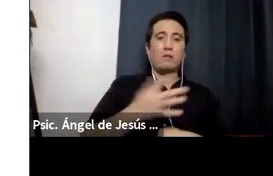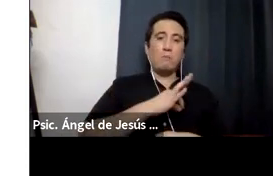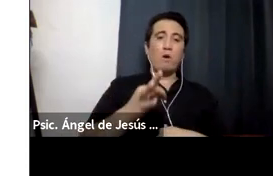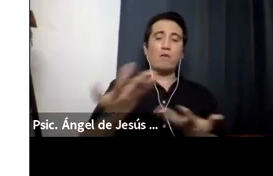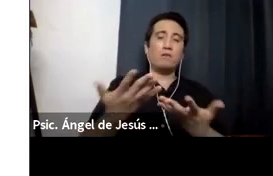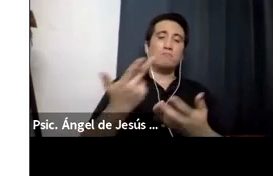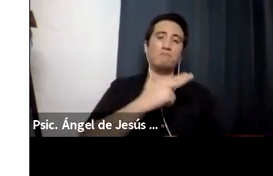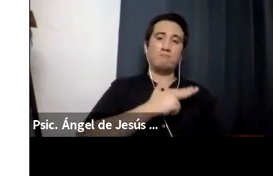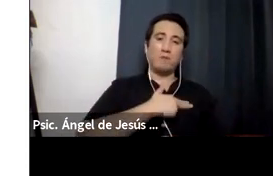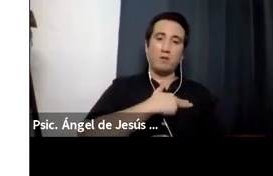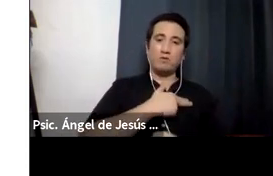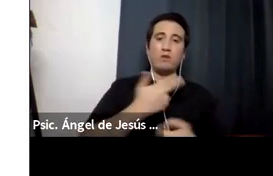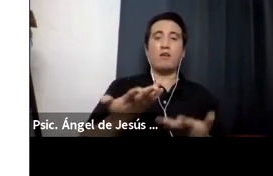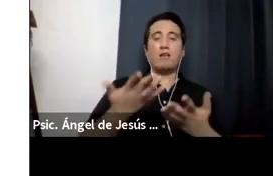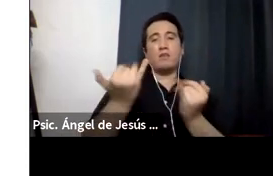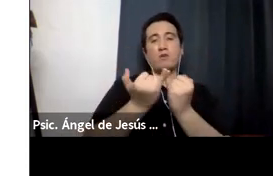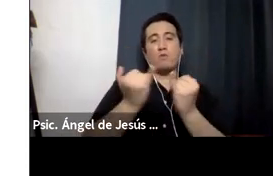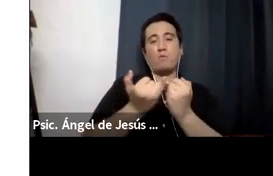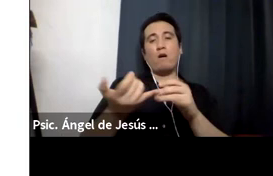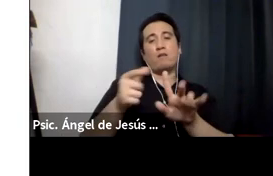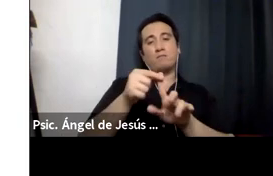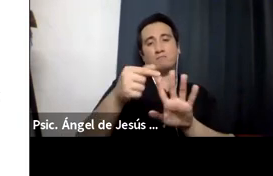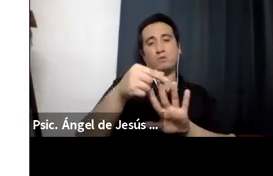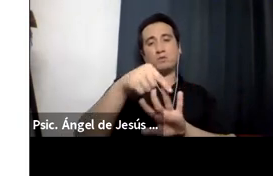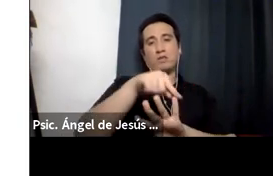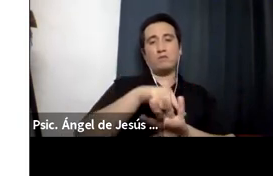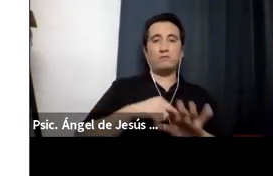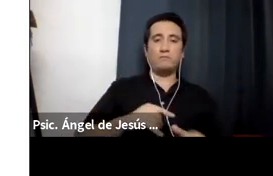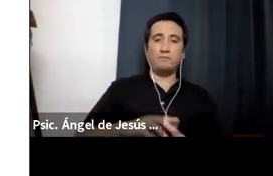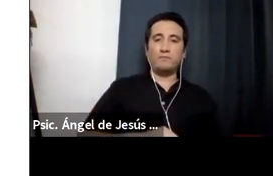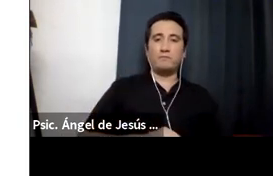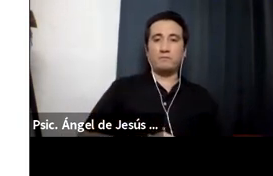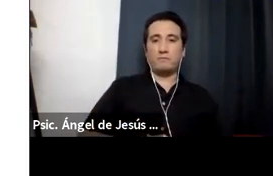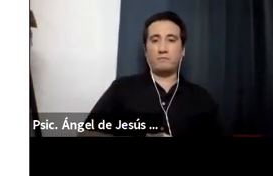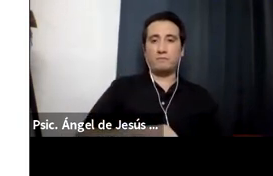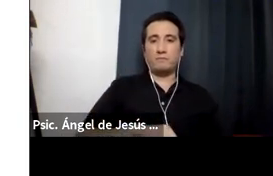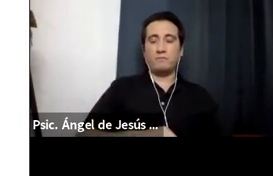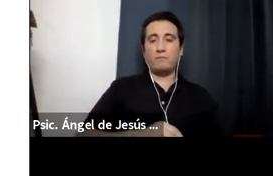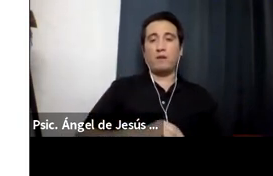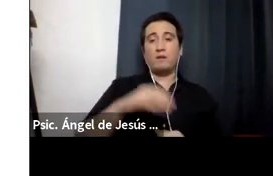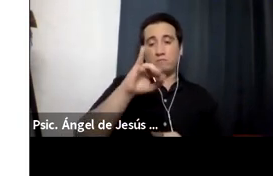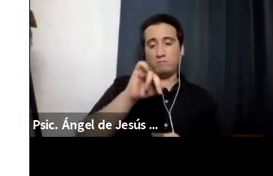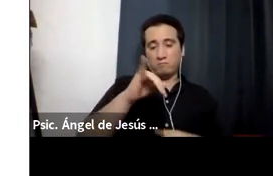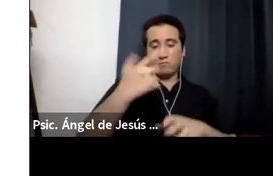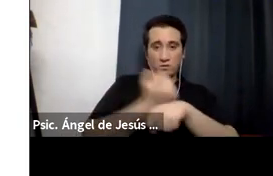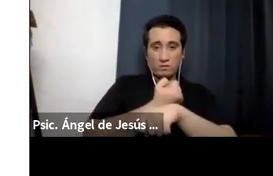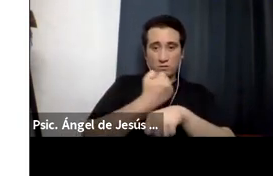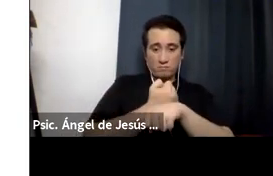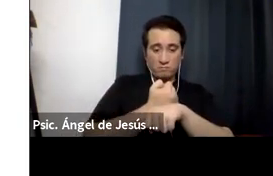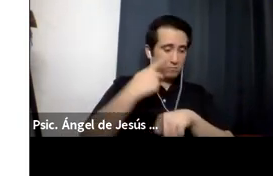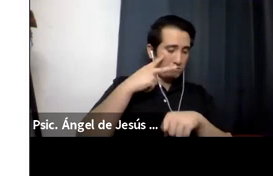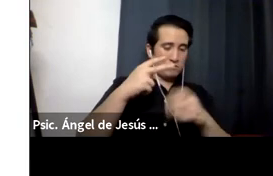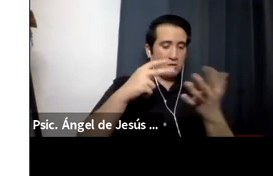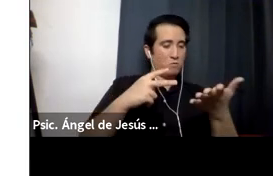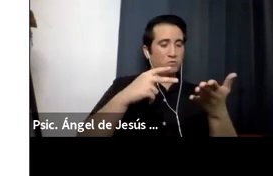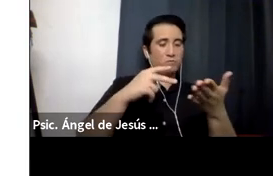una lesión entre los dedos. Y si el calzado no tiene un espacio considerable, entonces quiere decir que